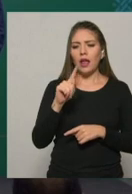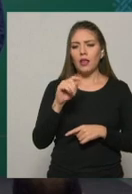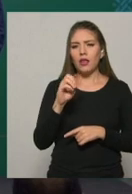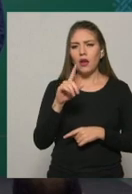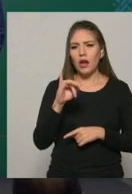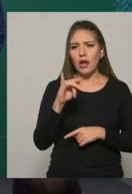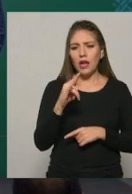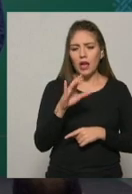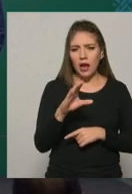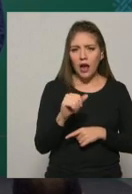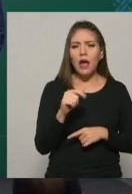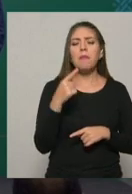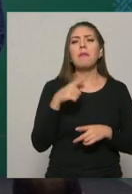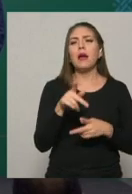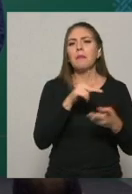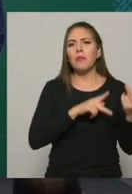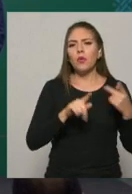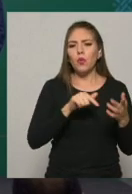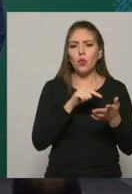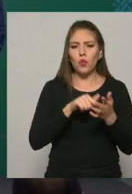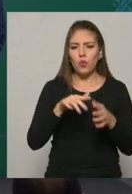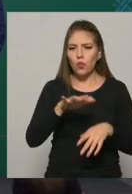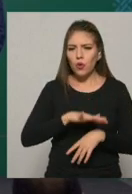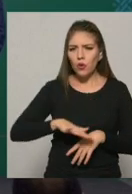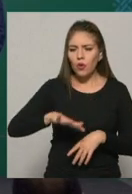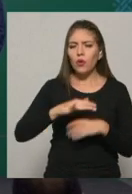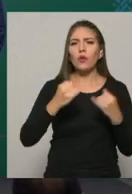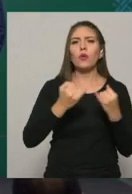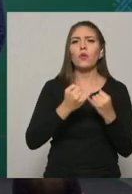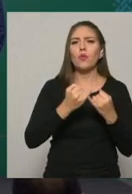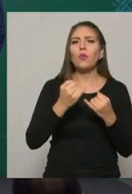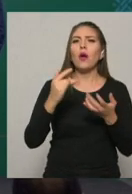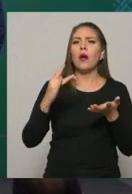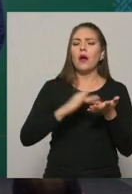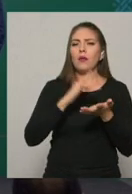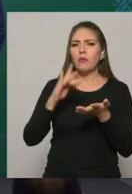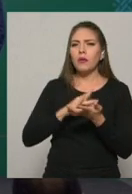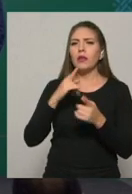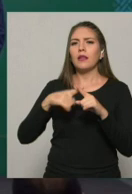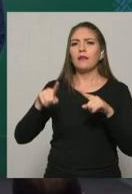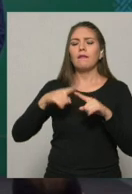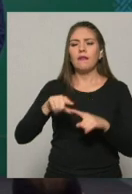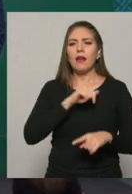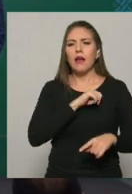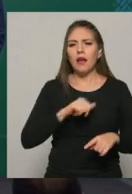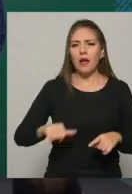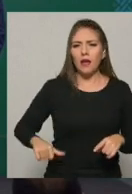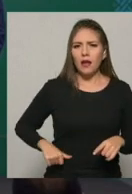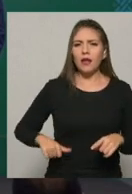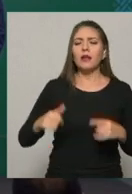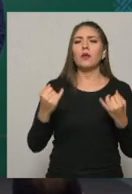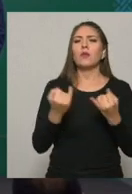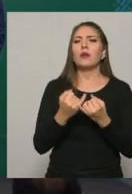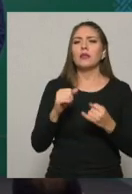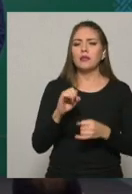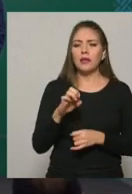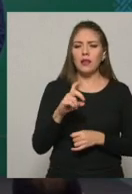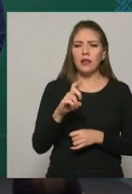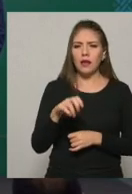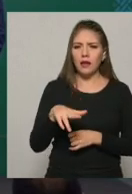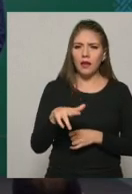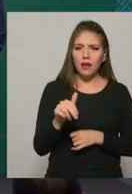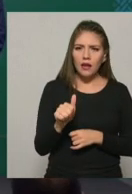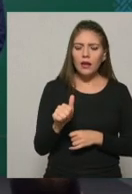los módulos, así como la colaboración activa de las alcaldías, de la Secretaría de la Defensa Nacional, del